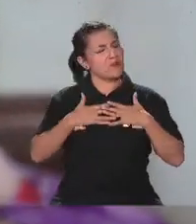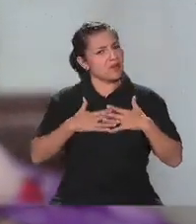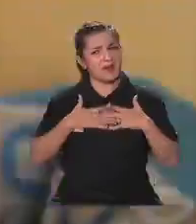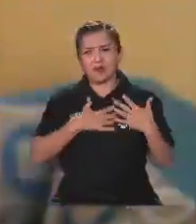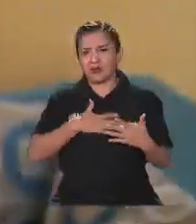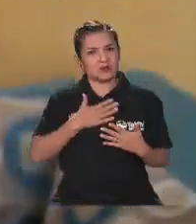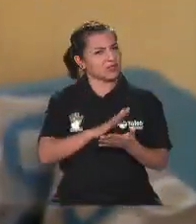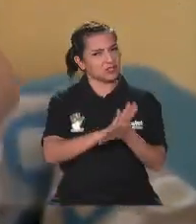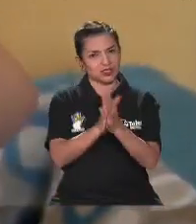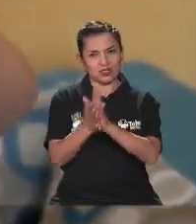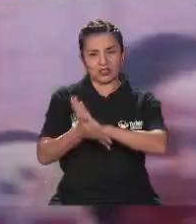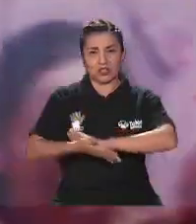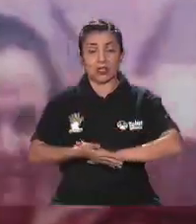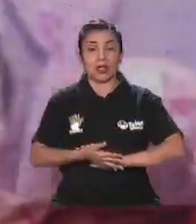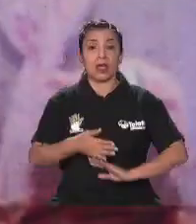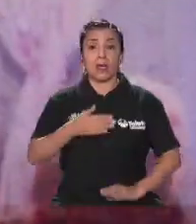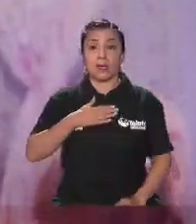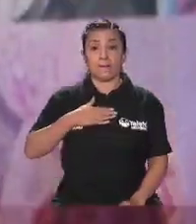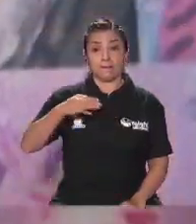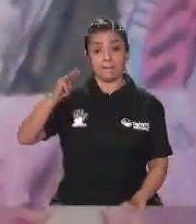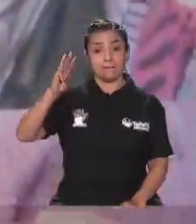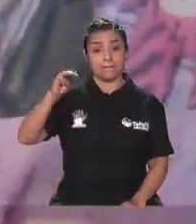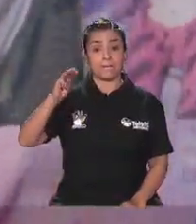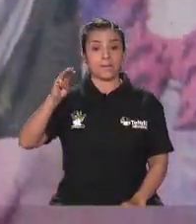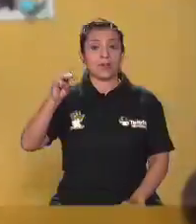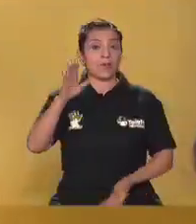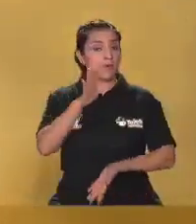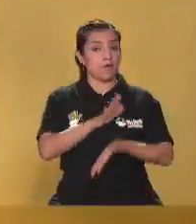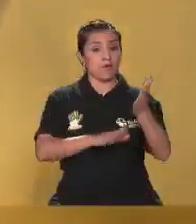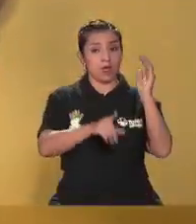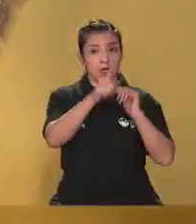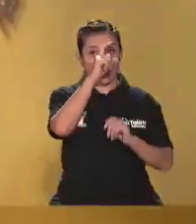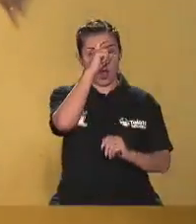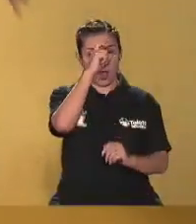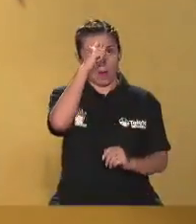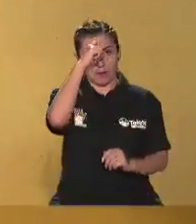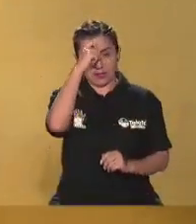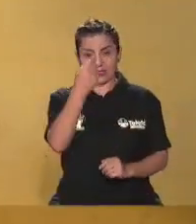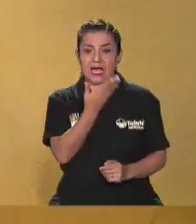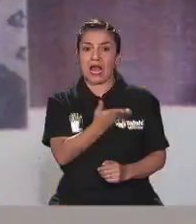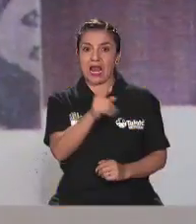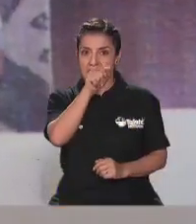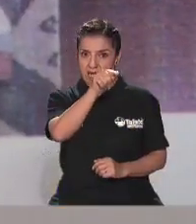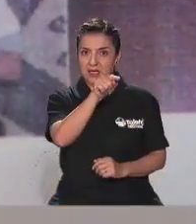todo eso. Mi mamá sacando la lengua al hospital. Ahí.